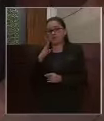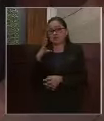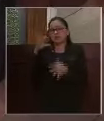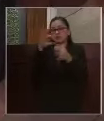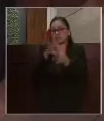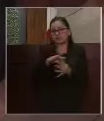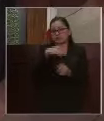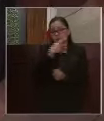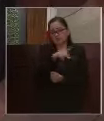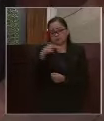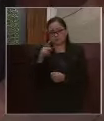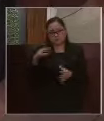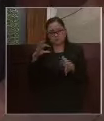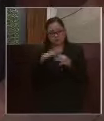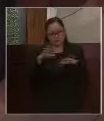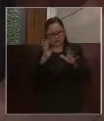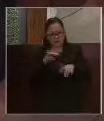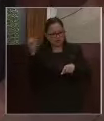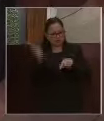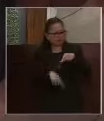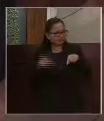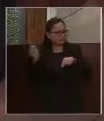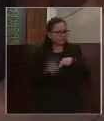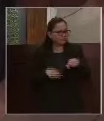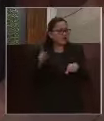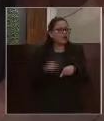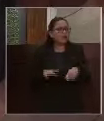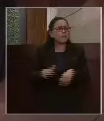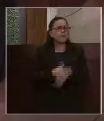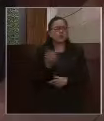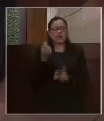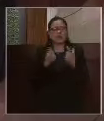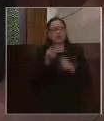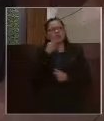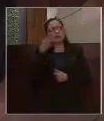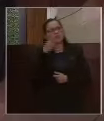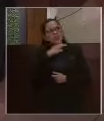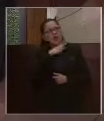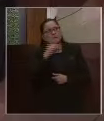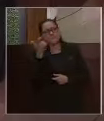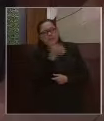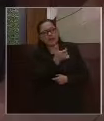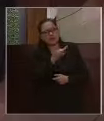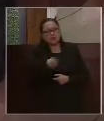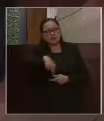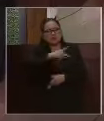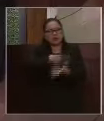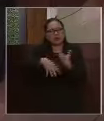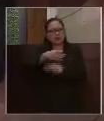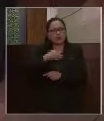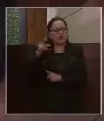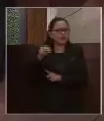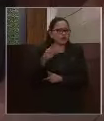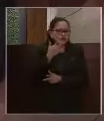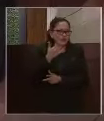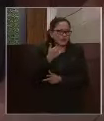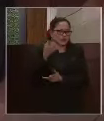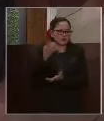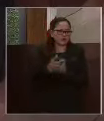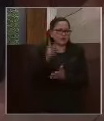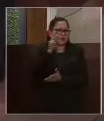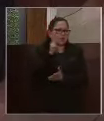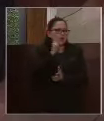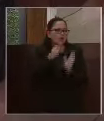cuales inclusive se han desechado asuntos en los cuales una de las partes alega adquisición indebida y la única prueba que aporta es el